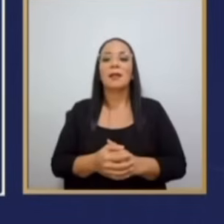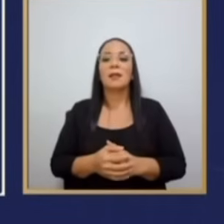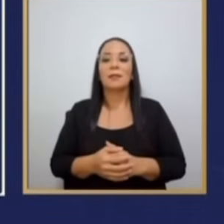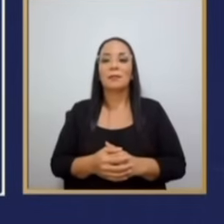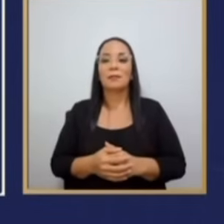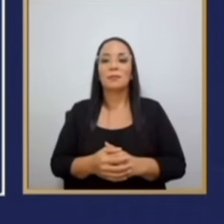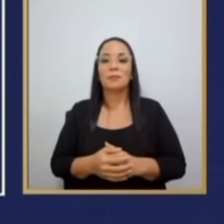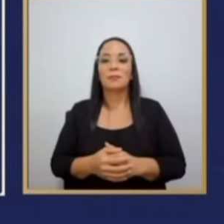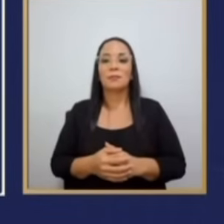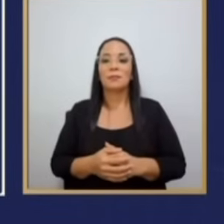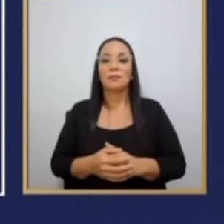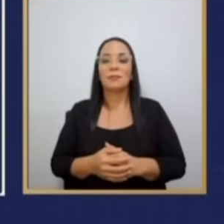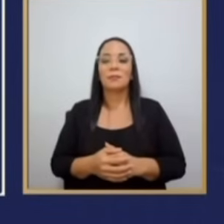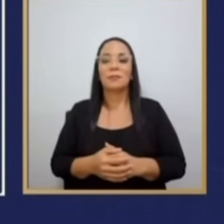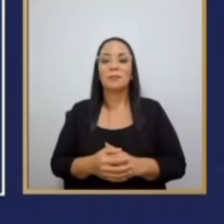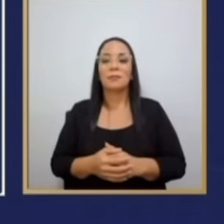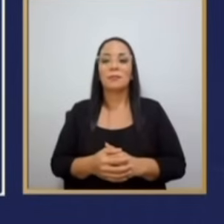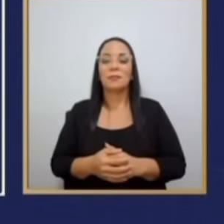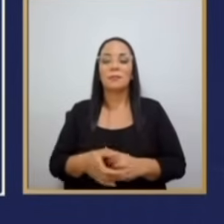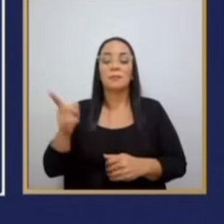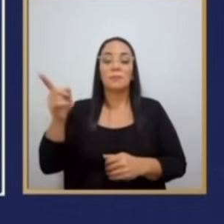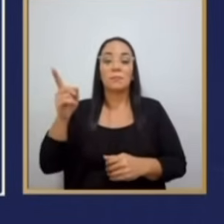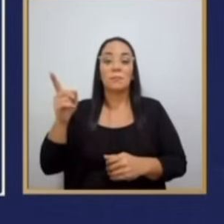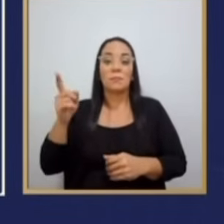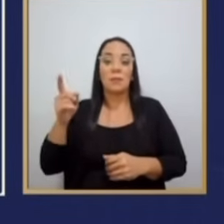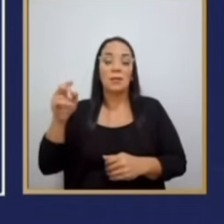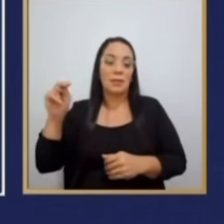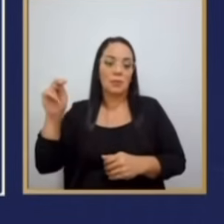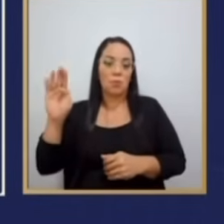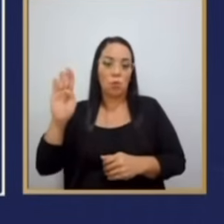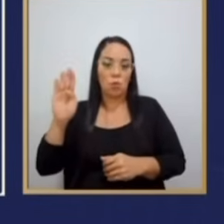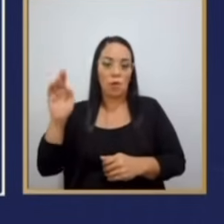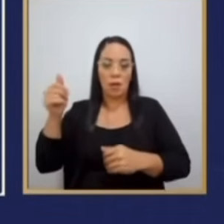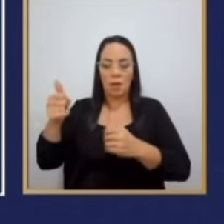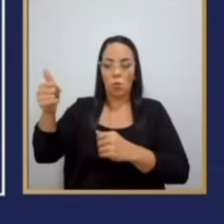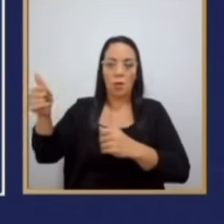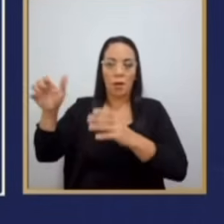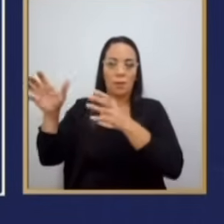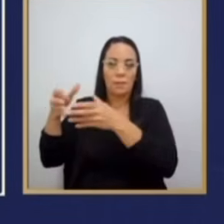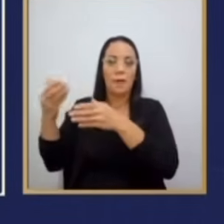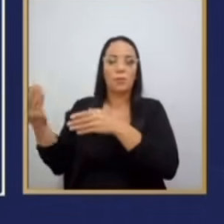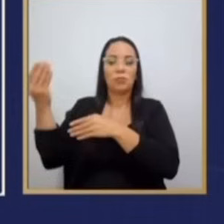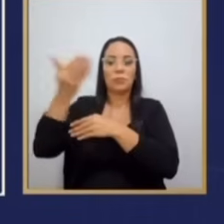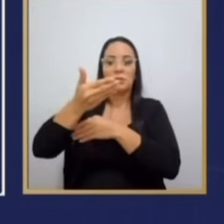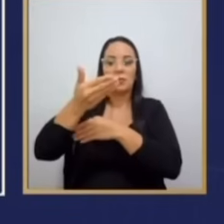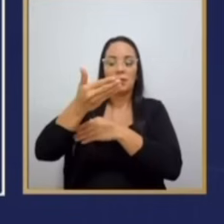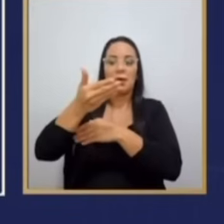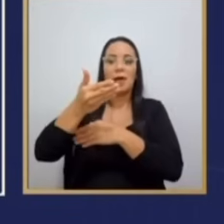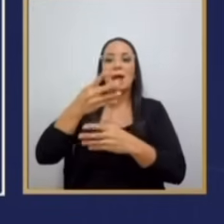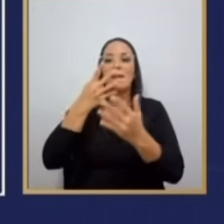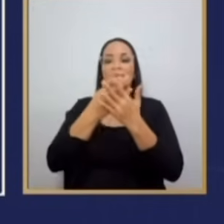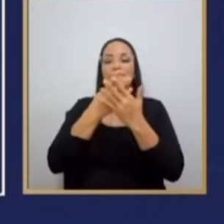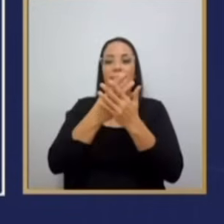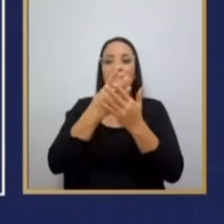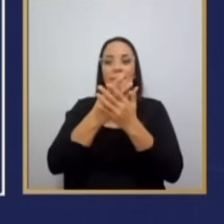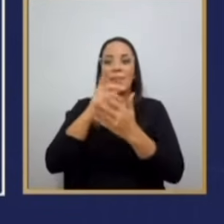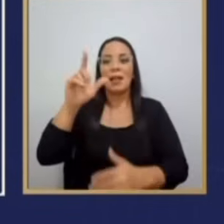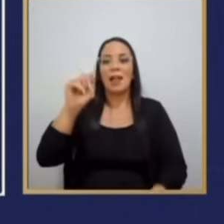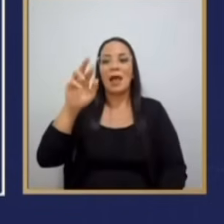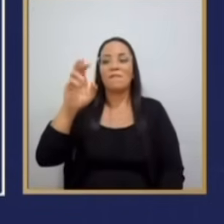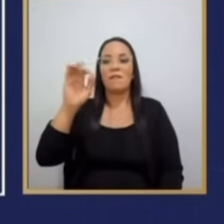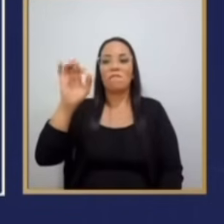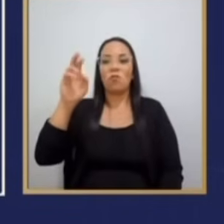Bukele, acompañado de jerarcas relevantes, al Centro Penitenciario La